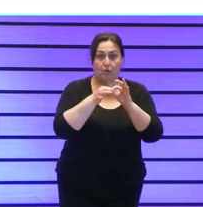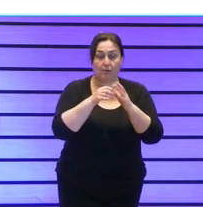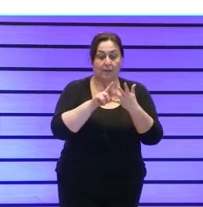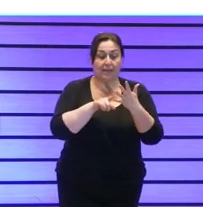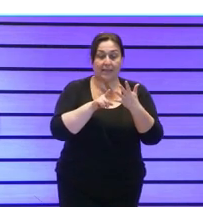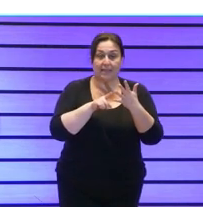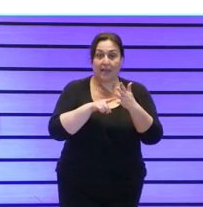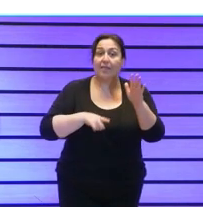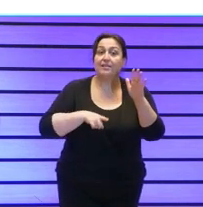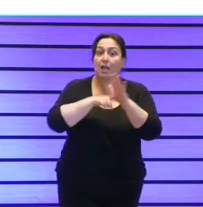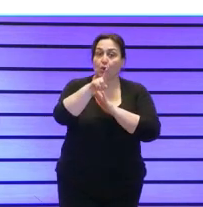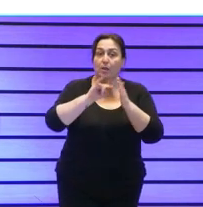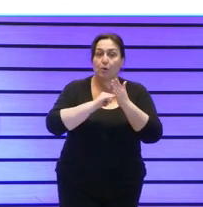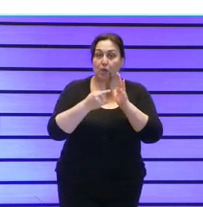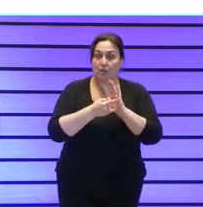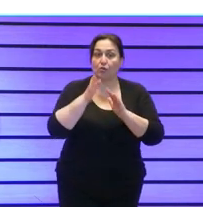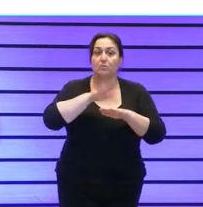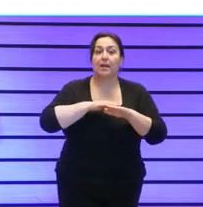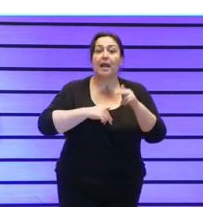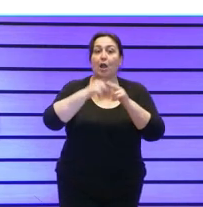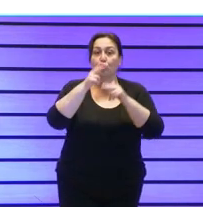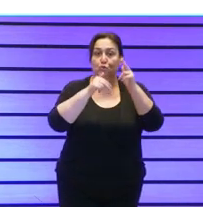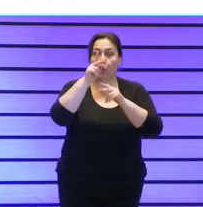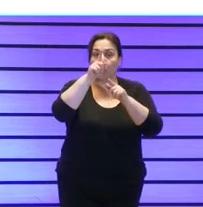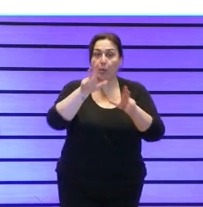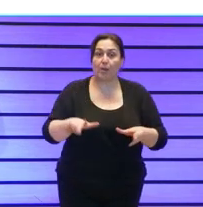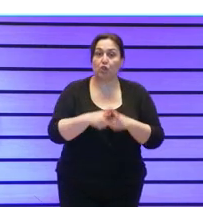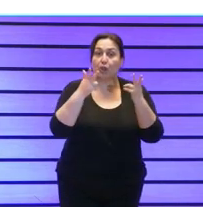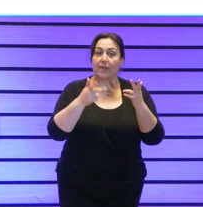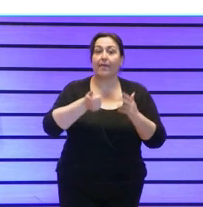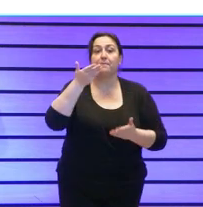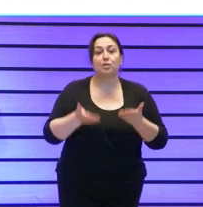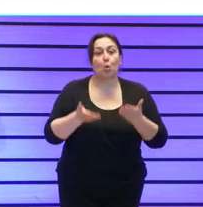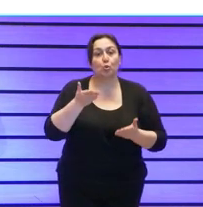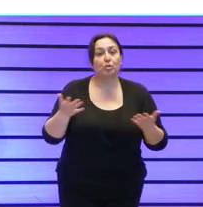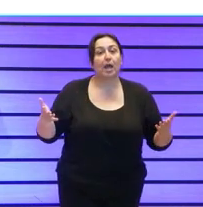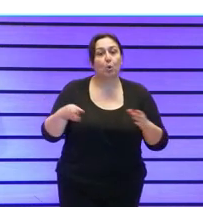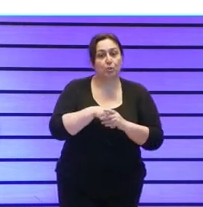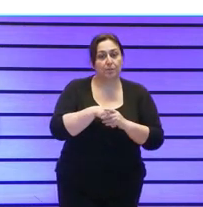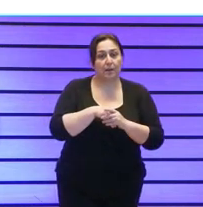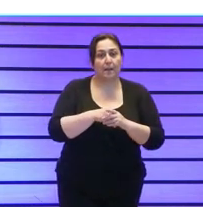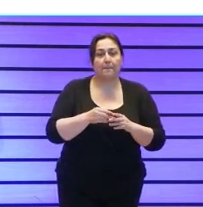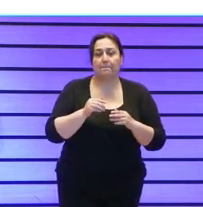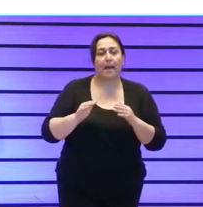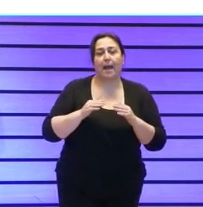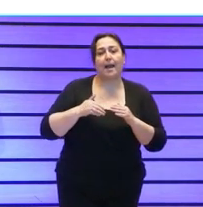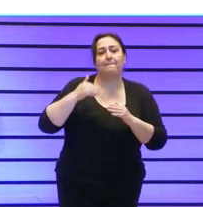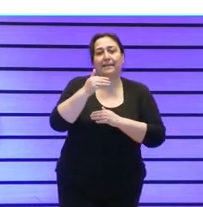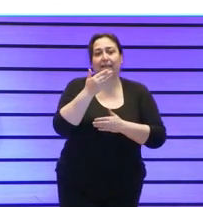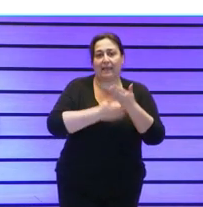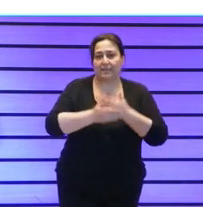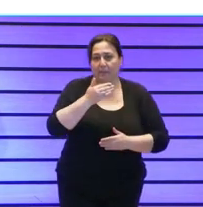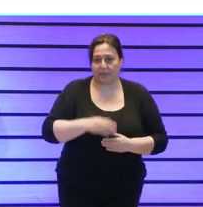desarrollar proyectos para la construcción de una sociedad más justa e inclusiva Más allá de la